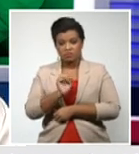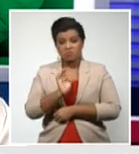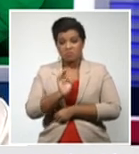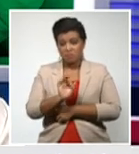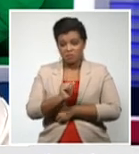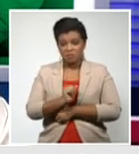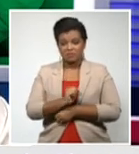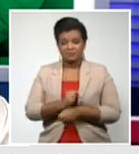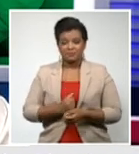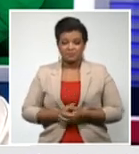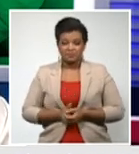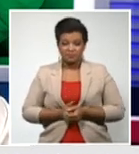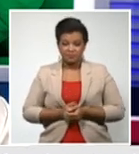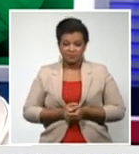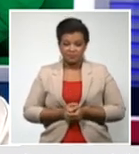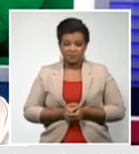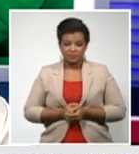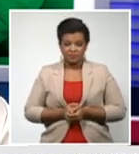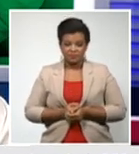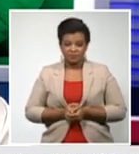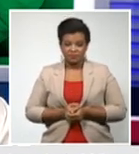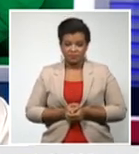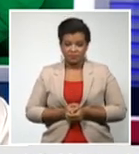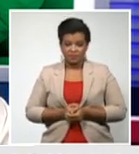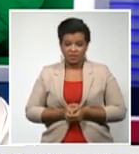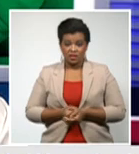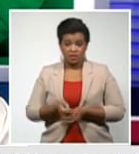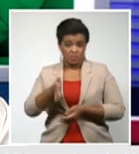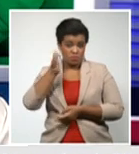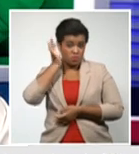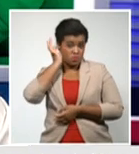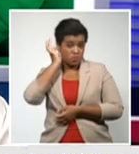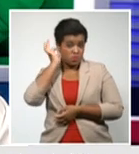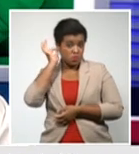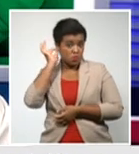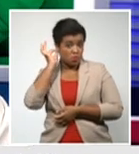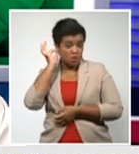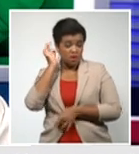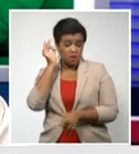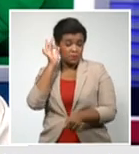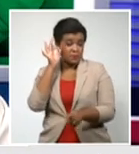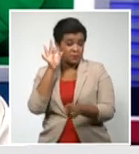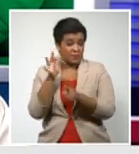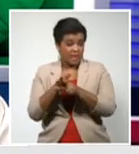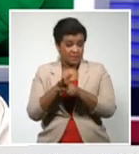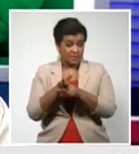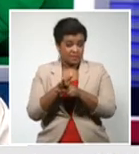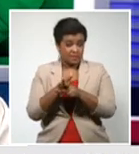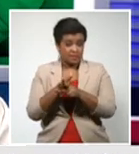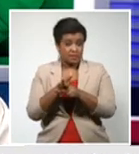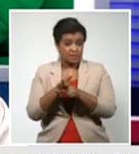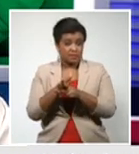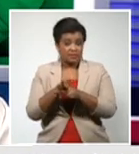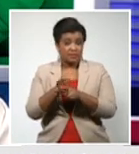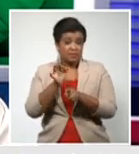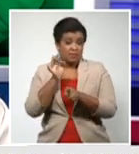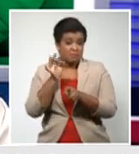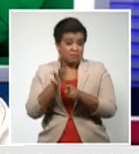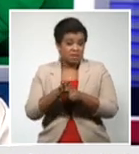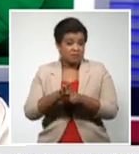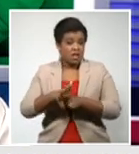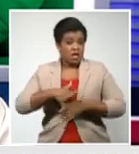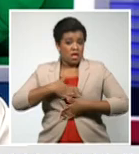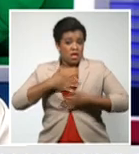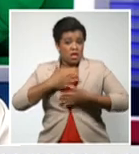reumatoide. Es una paciente que comenzó con disnea, o sea, falta de aire,